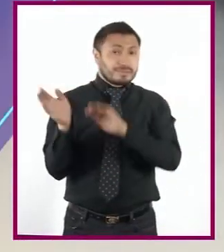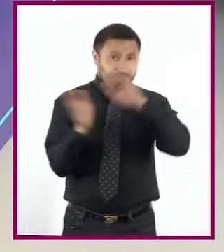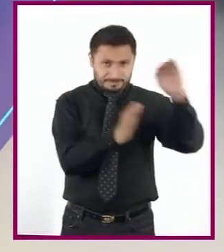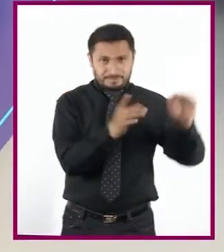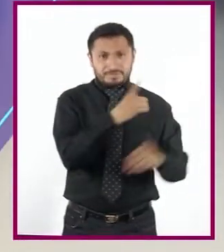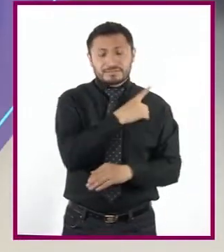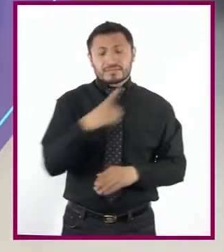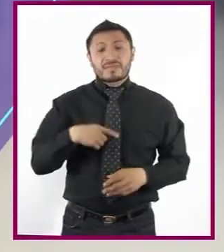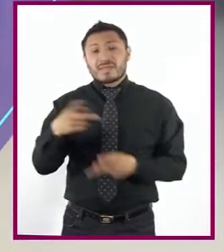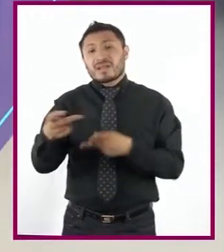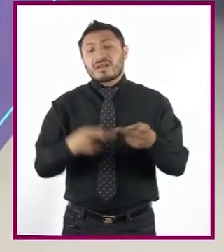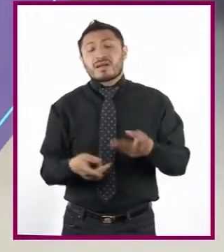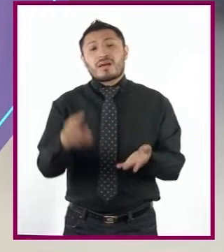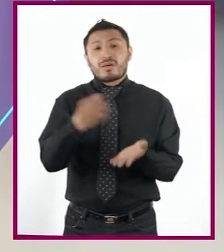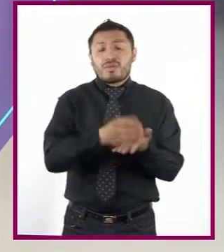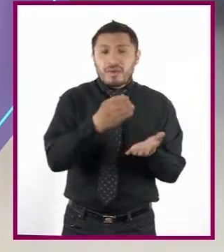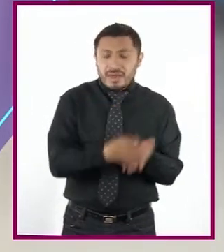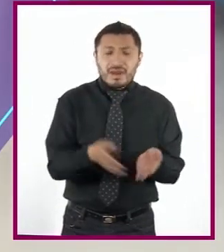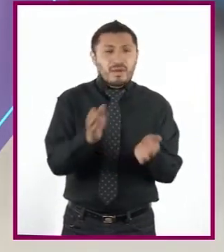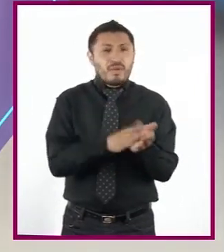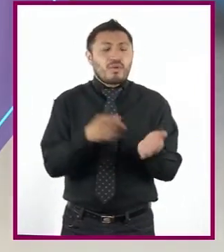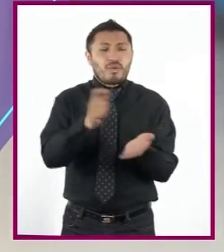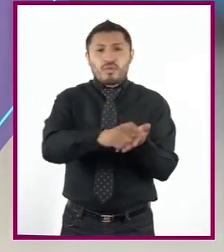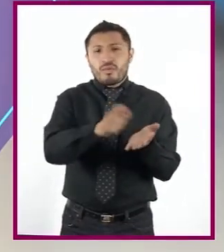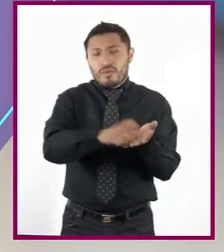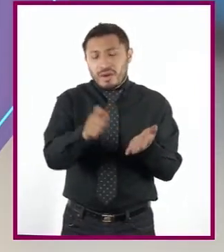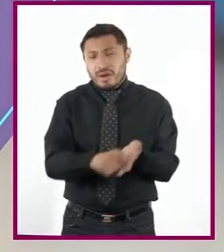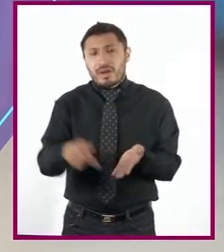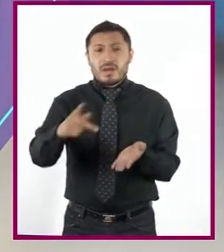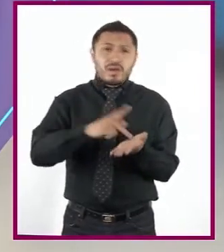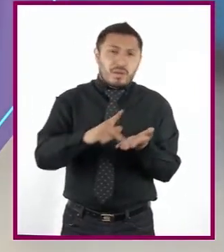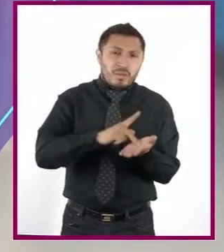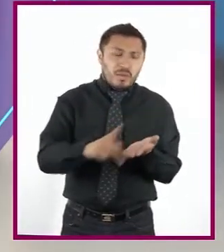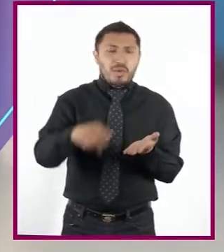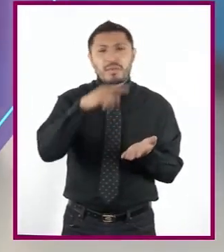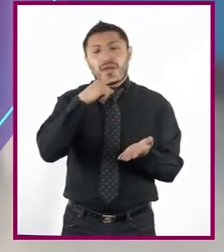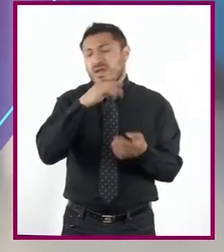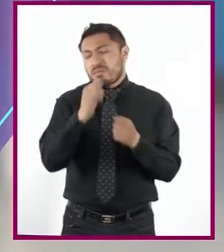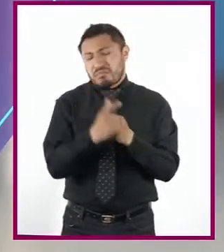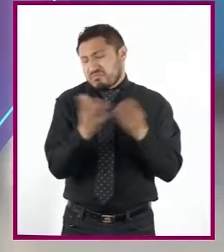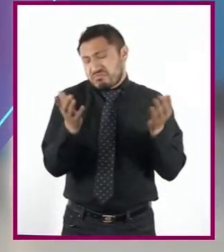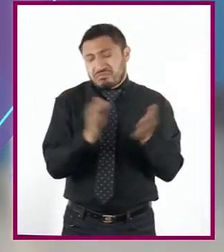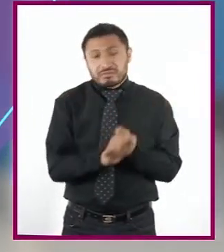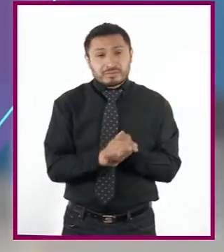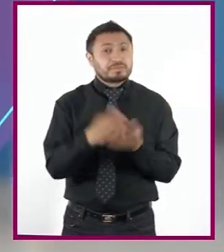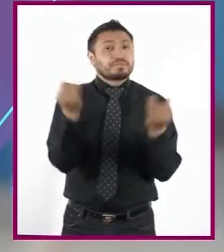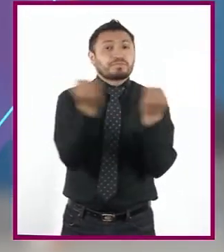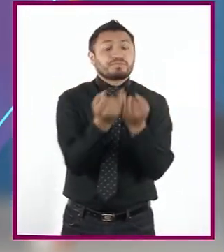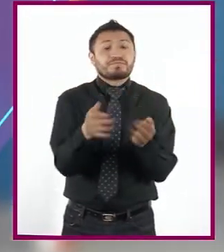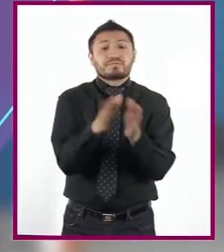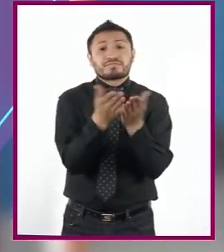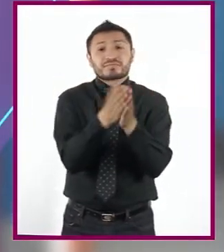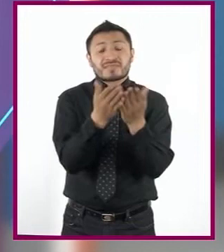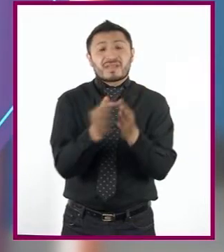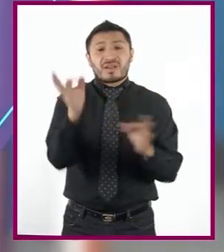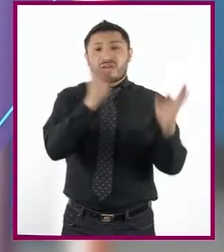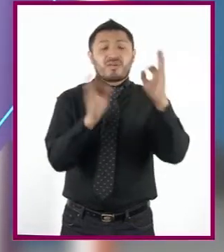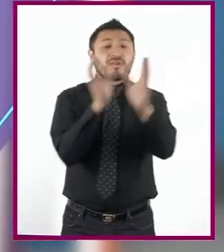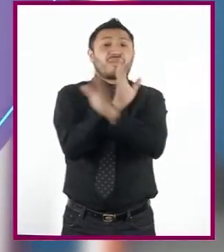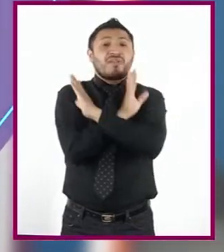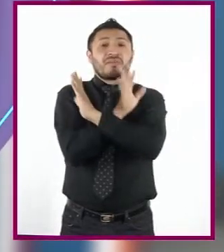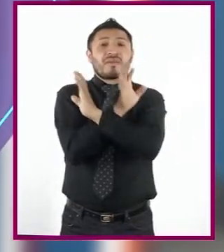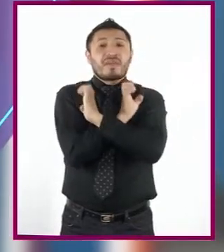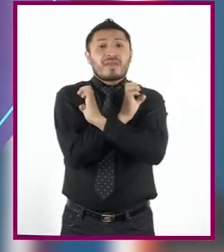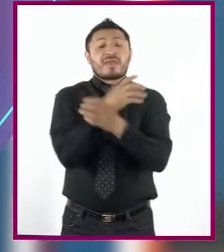su cuaderno o una hoja para escribir, un bolígrafo o un lápiz, así como su libro de Formación Cívica y